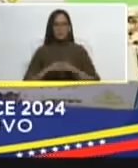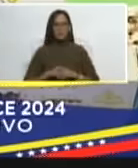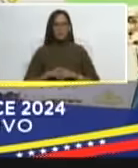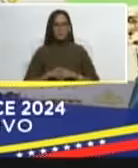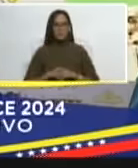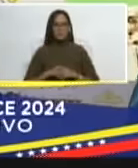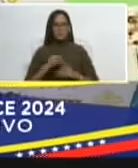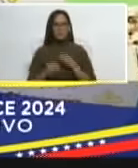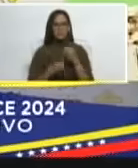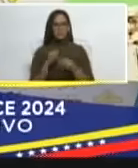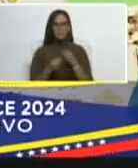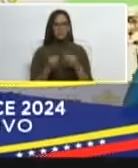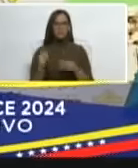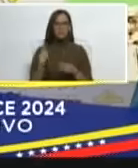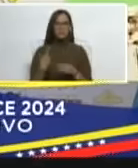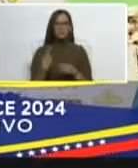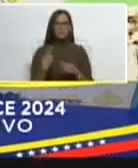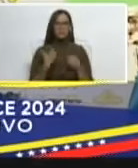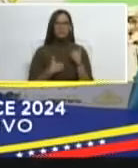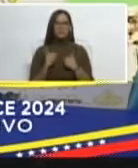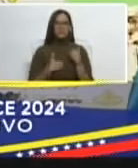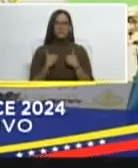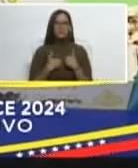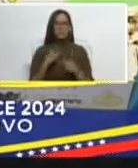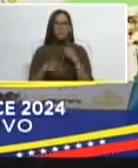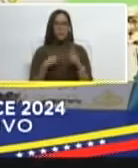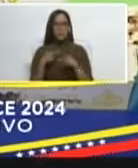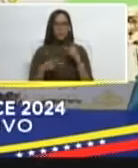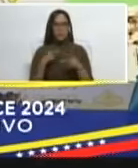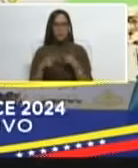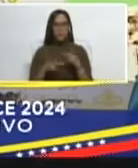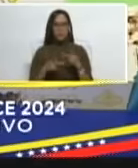2019, hicimos el primer miércoles productivo.